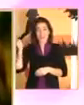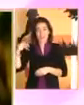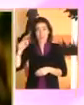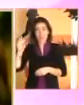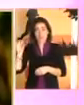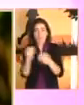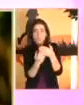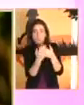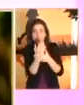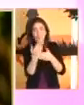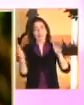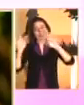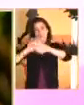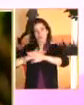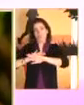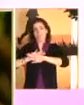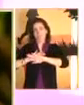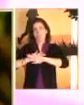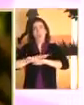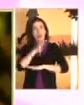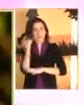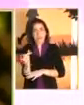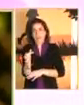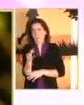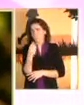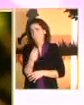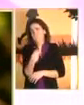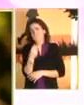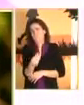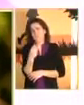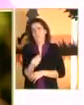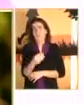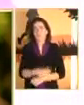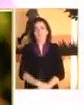noche. Además, están riquísimos.